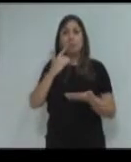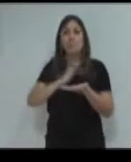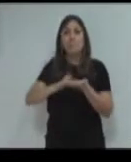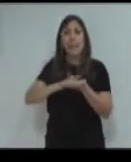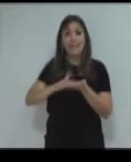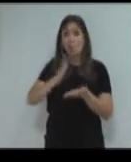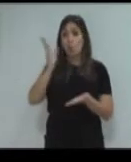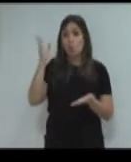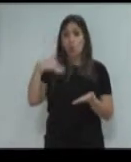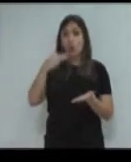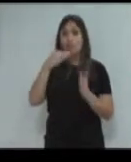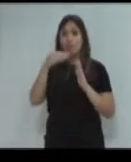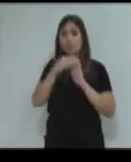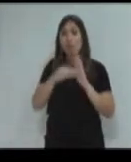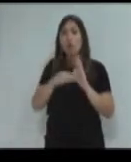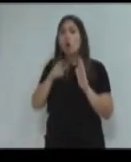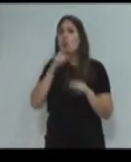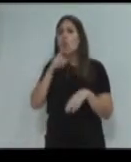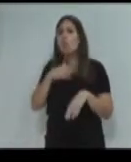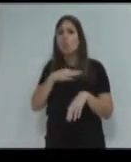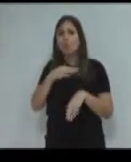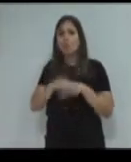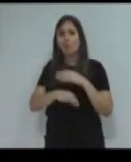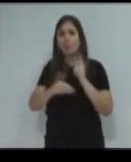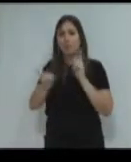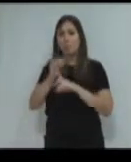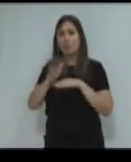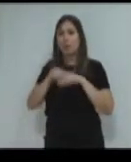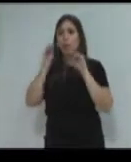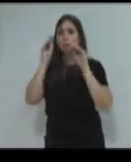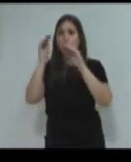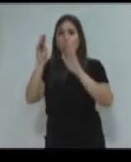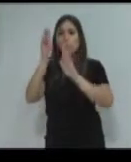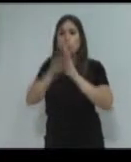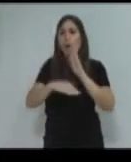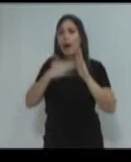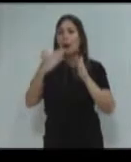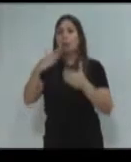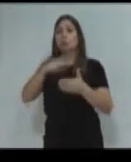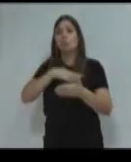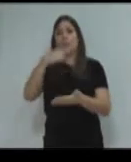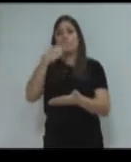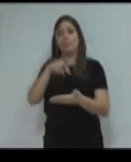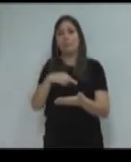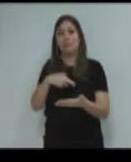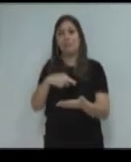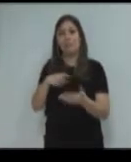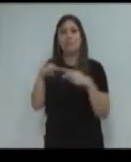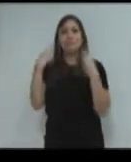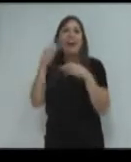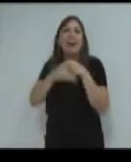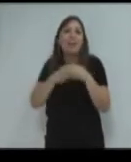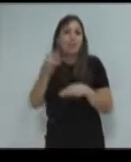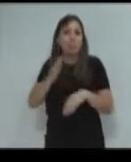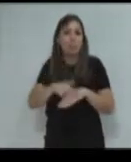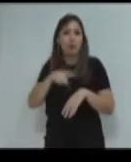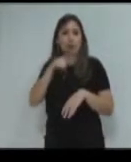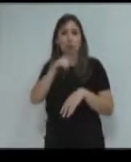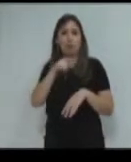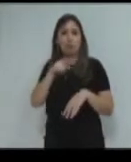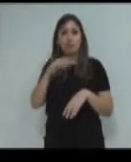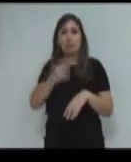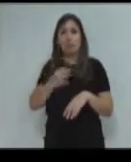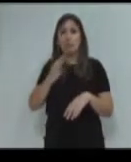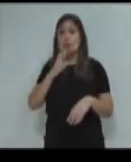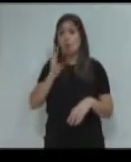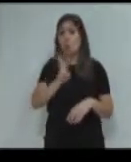braille, que tú con tu aplicación o con algo pudieras poder leer la carta? ¿Qué tendría? ¿Que redactar la carta